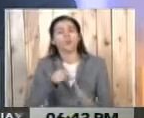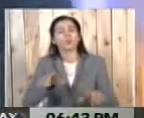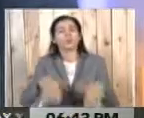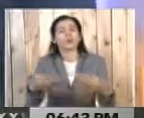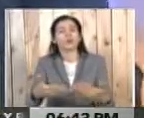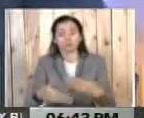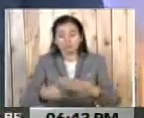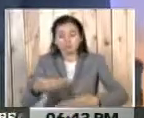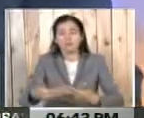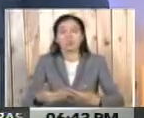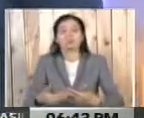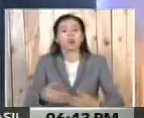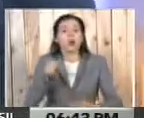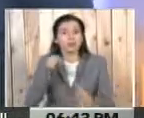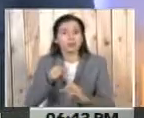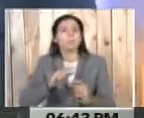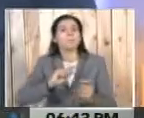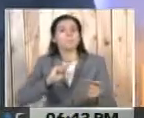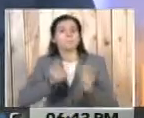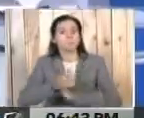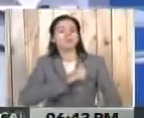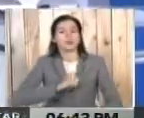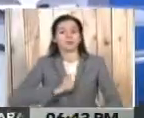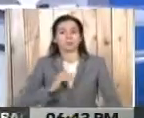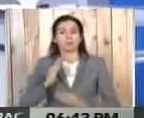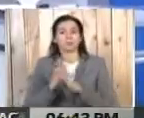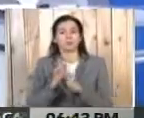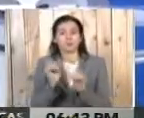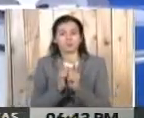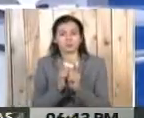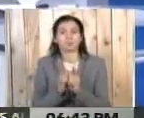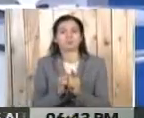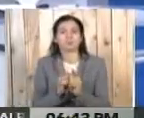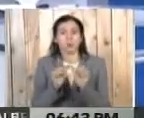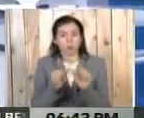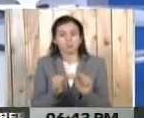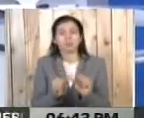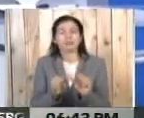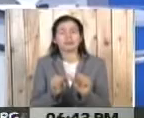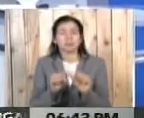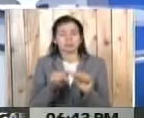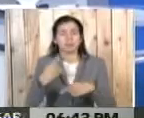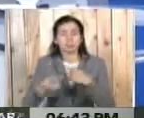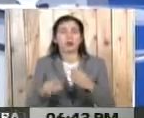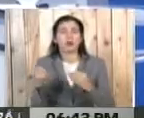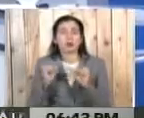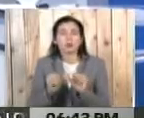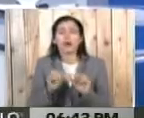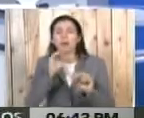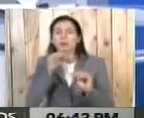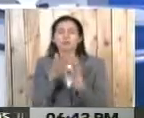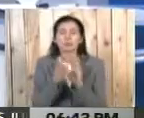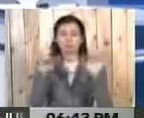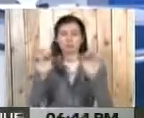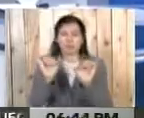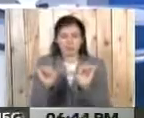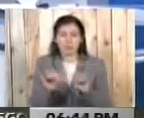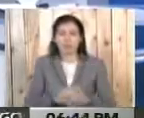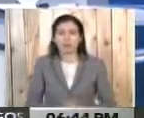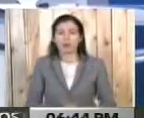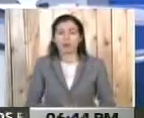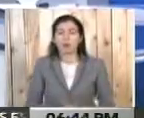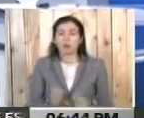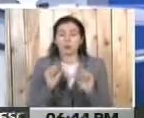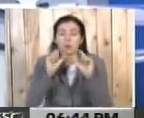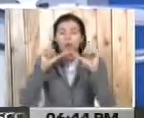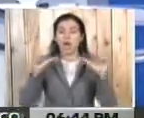avanzar en un proceso de privatización. Vamos a realizar una pausa, vamos a seguir hablando de ese importante tema porque ahí debe haber también otras cosas asombrosas